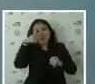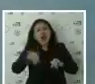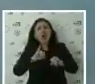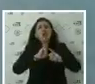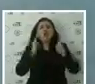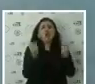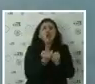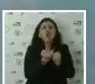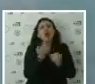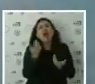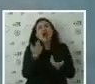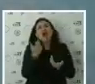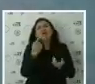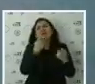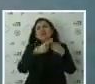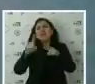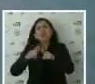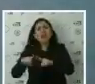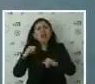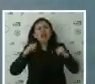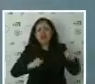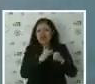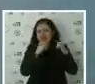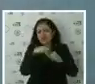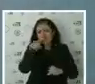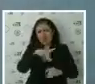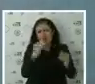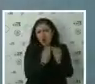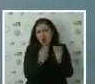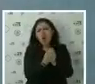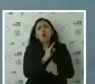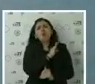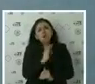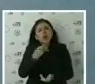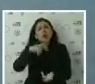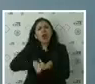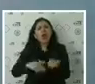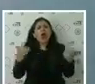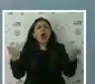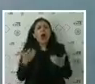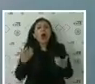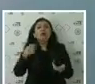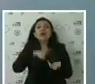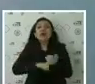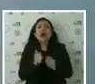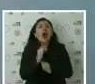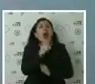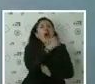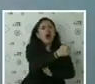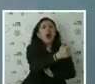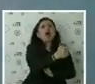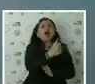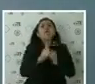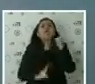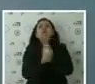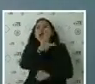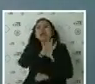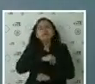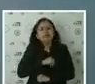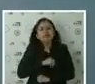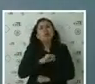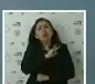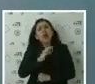junta distrital o del instituto y que se pueda exponer en el traslado, sino que a todo hacerlo de manera